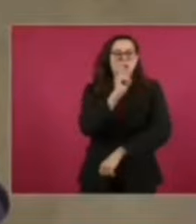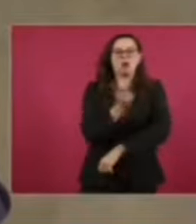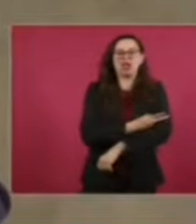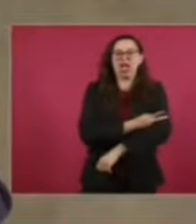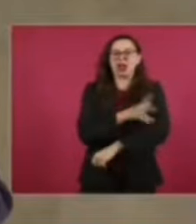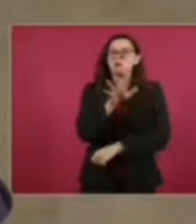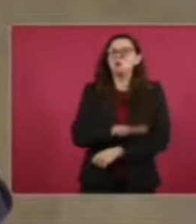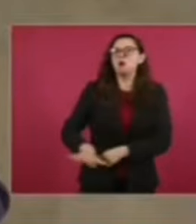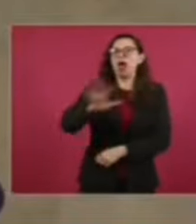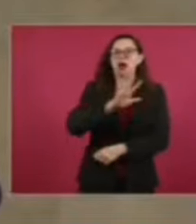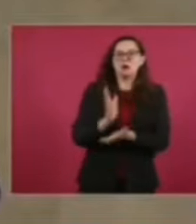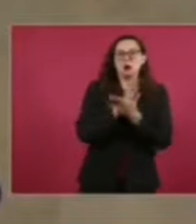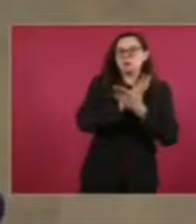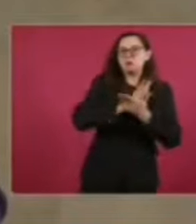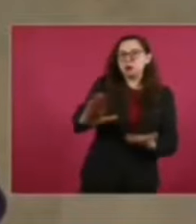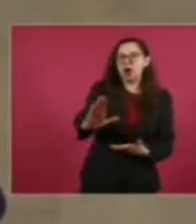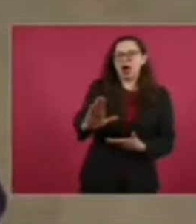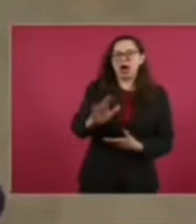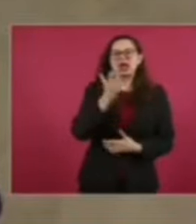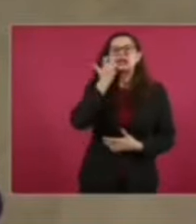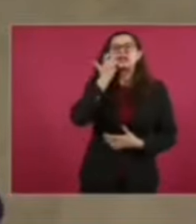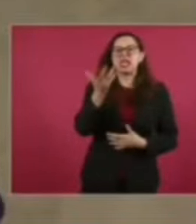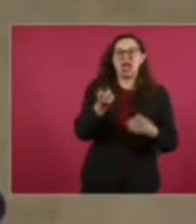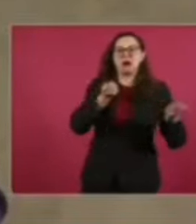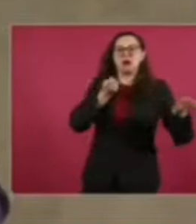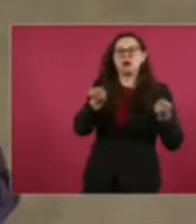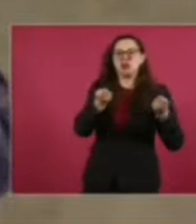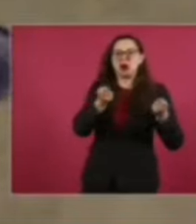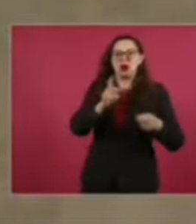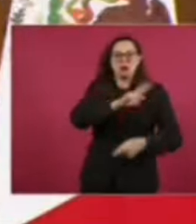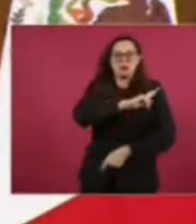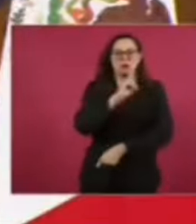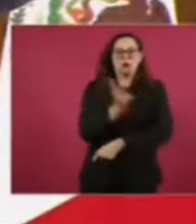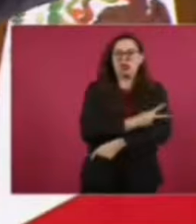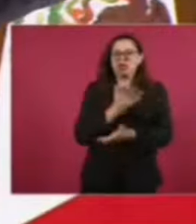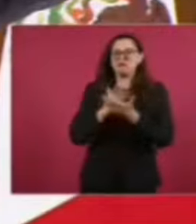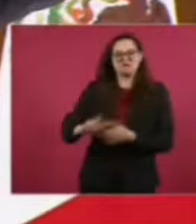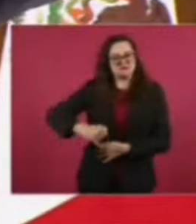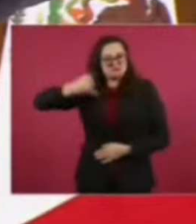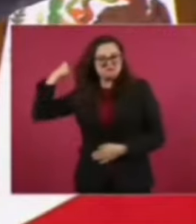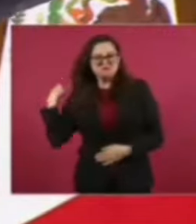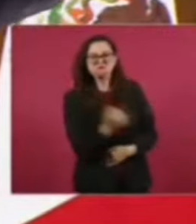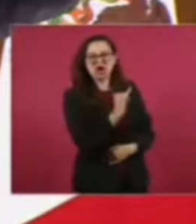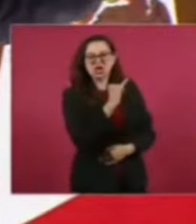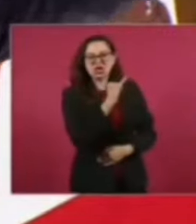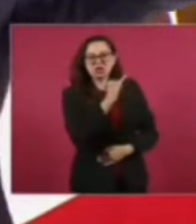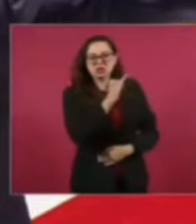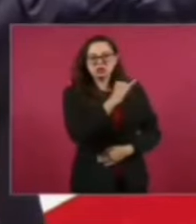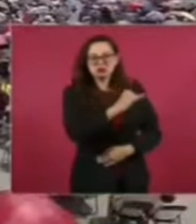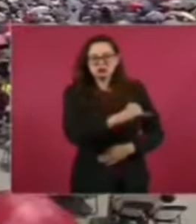demos. Quieren poder sin pueblo. ¡Al carajo con eso!